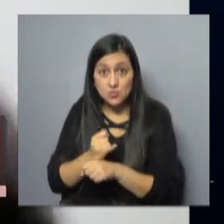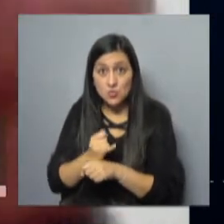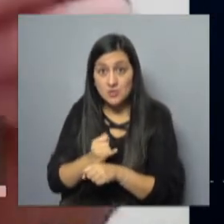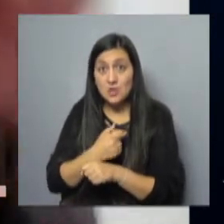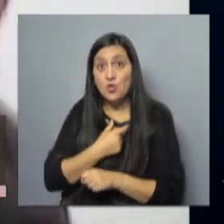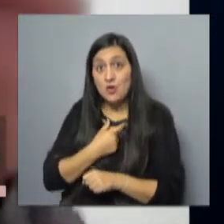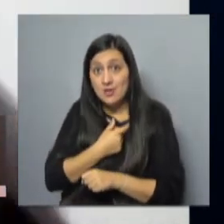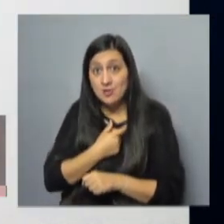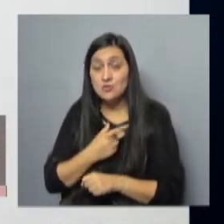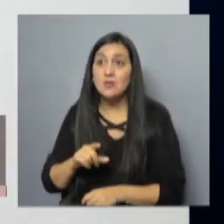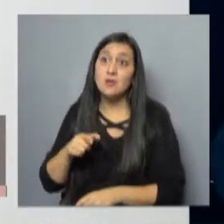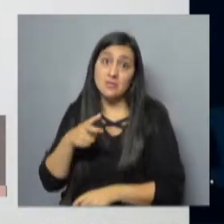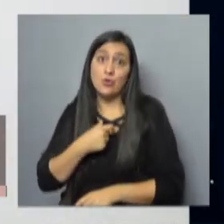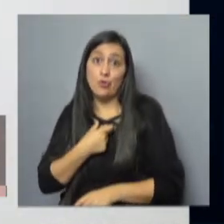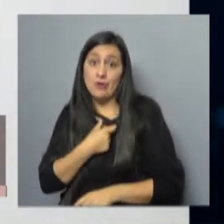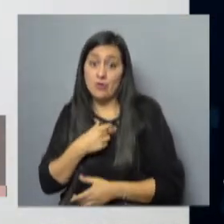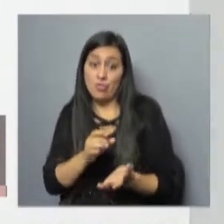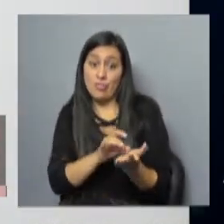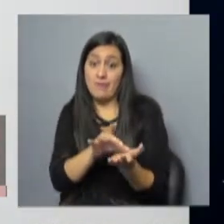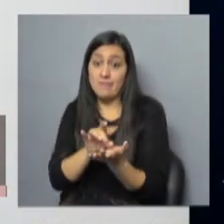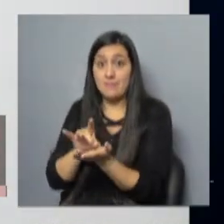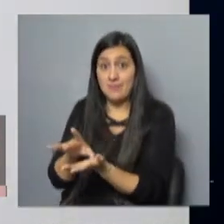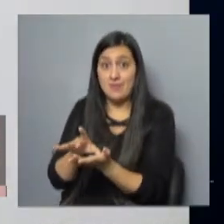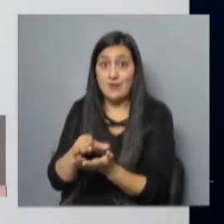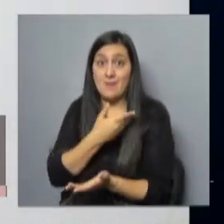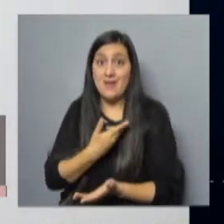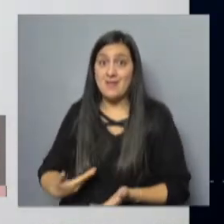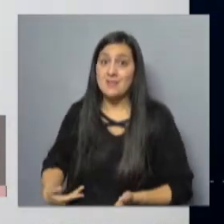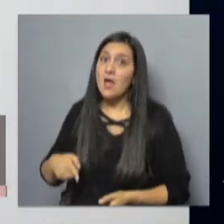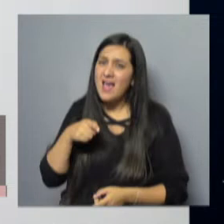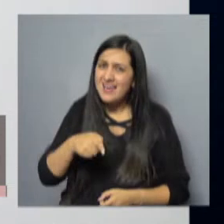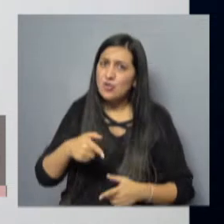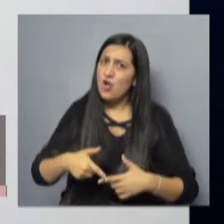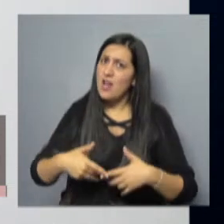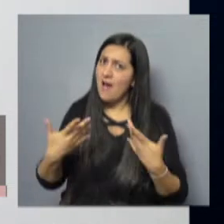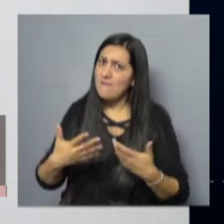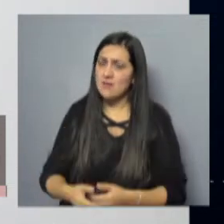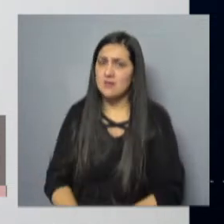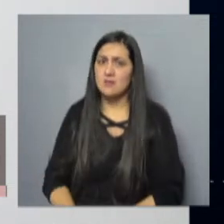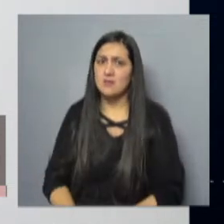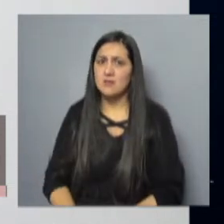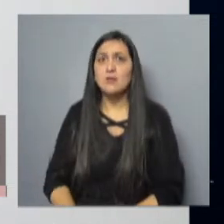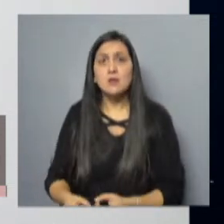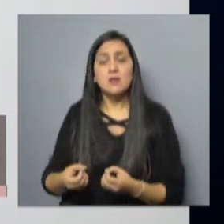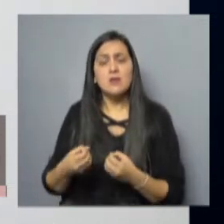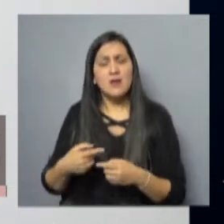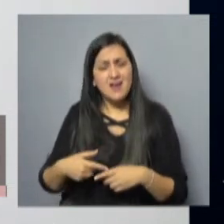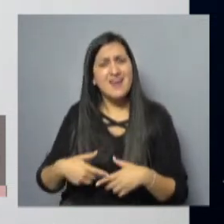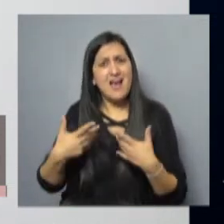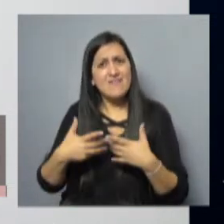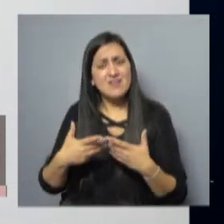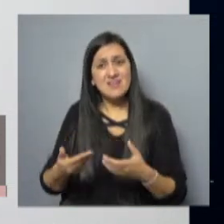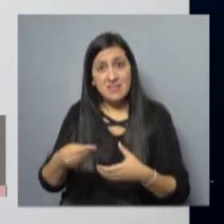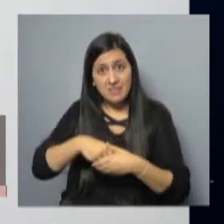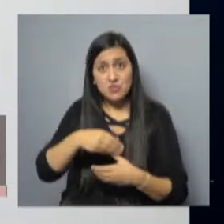decidieron despedir a estas marcas por eso esto es muy grave y es muy grave que desde el propio gobierno